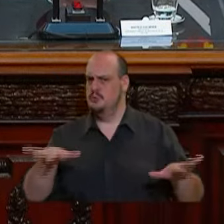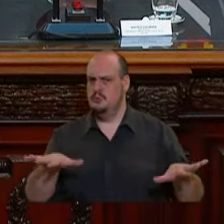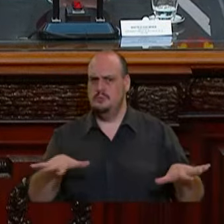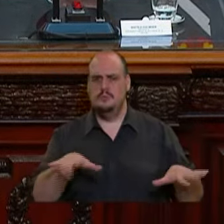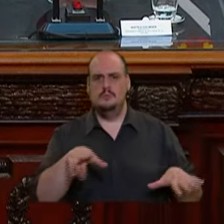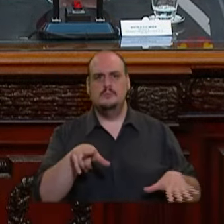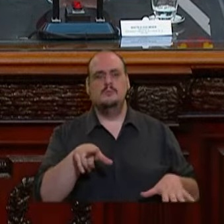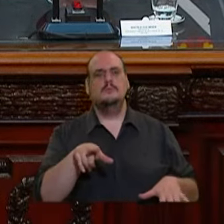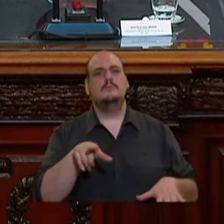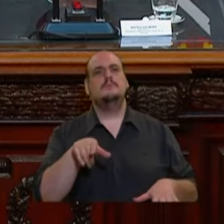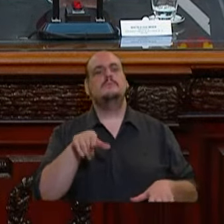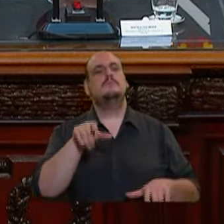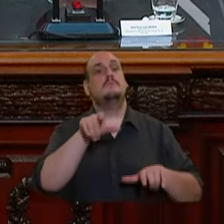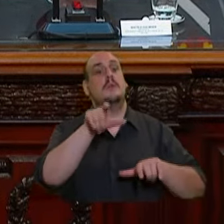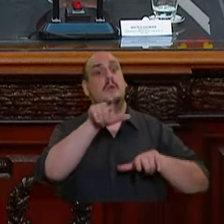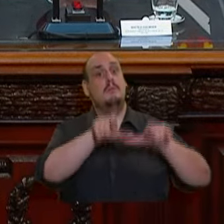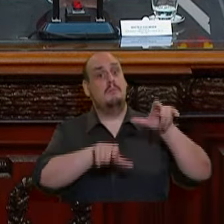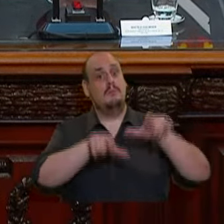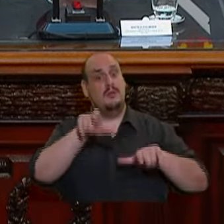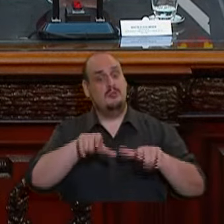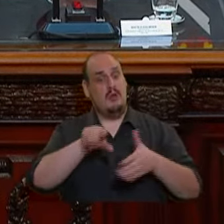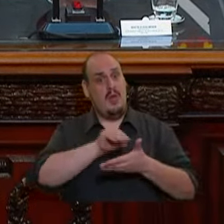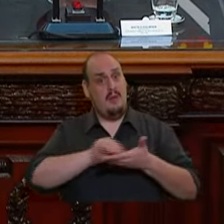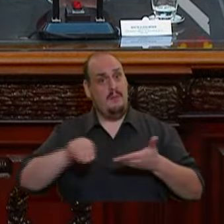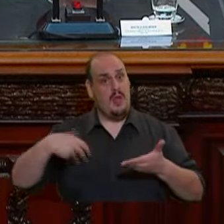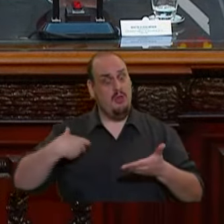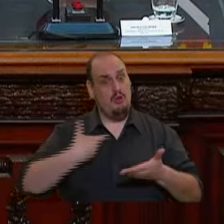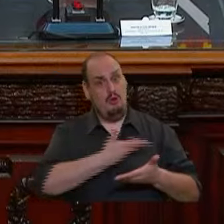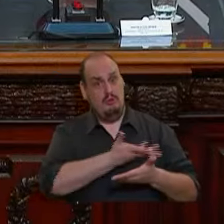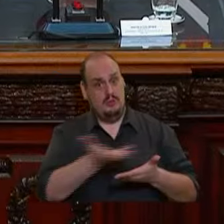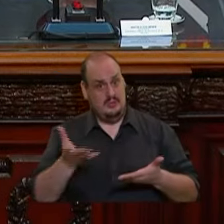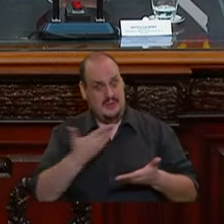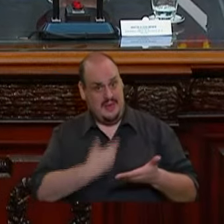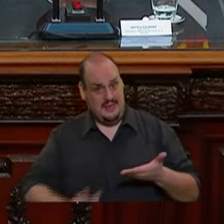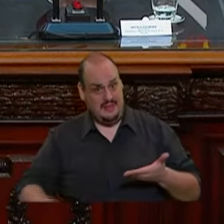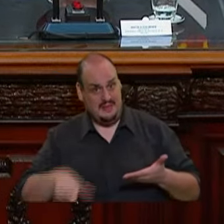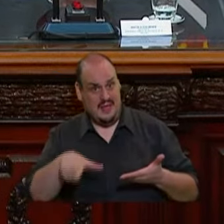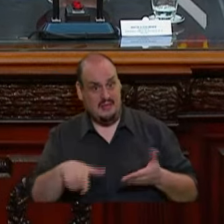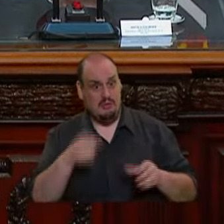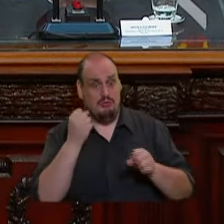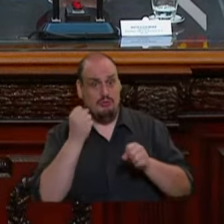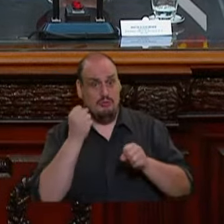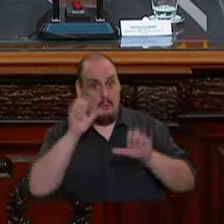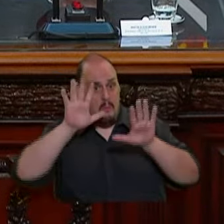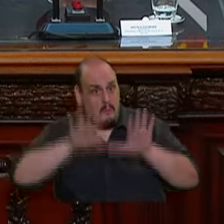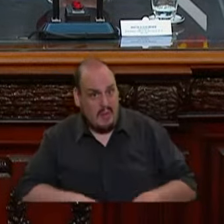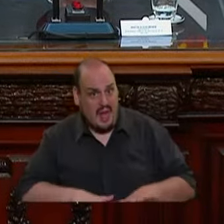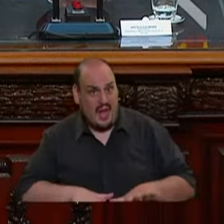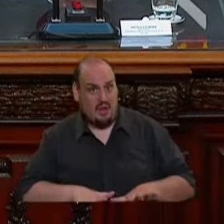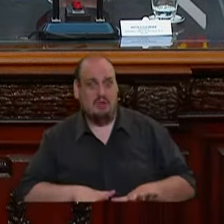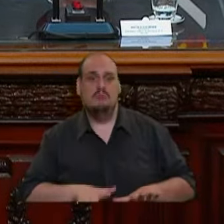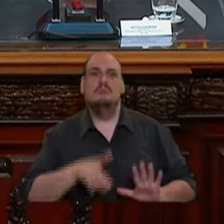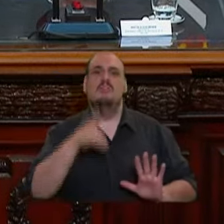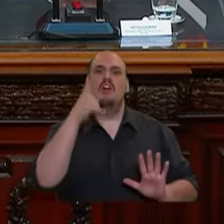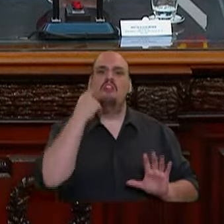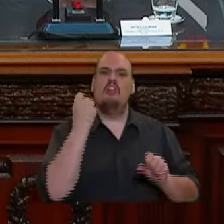Se descontará la jornada del sueldo a los empleados del Estado que no vayan a trabajar por motivo de paro. Y